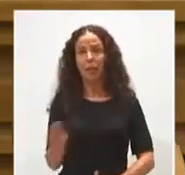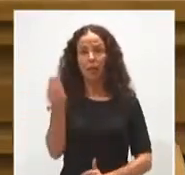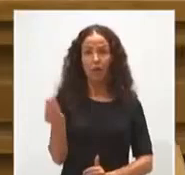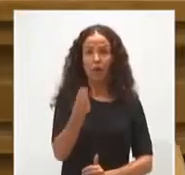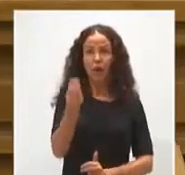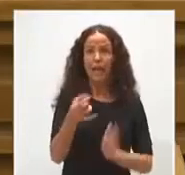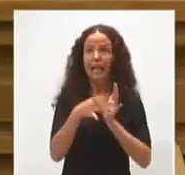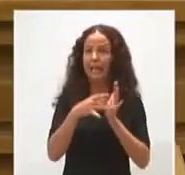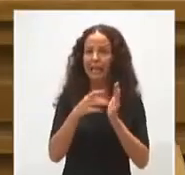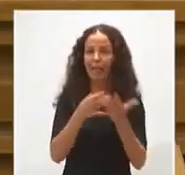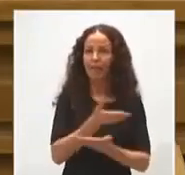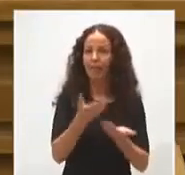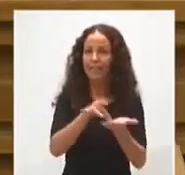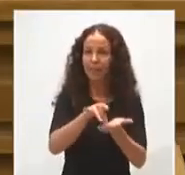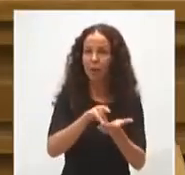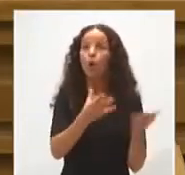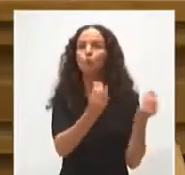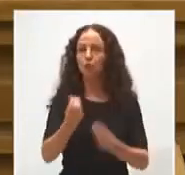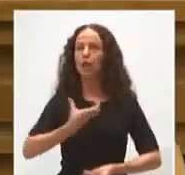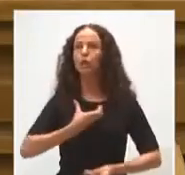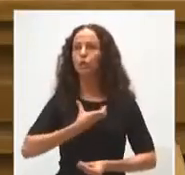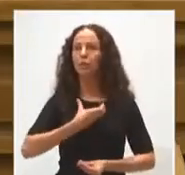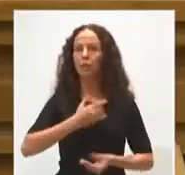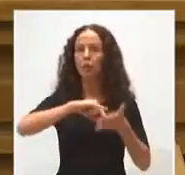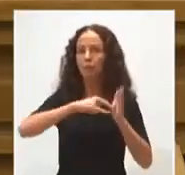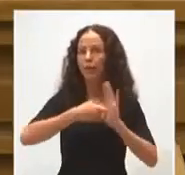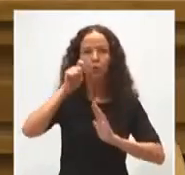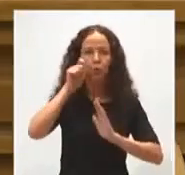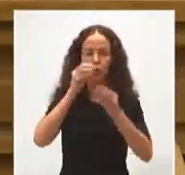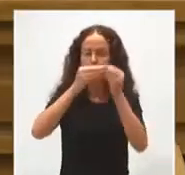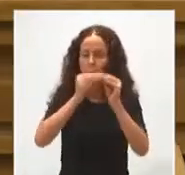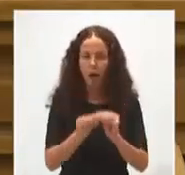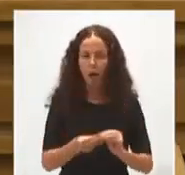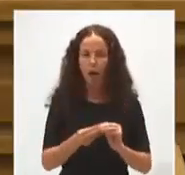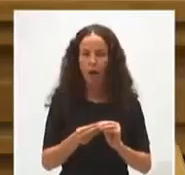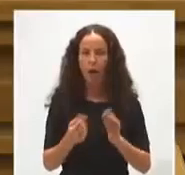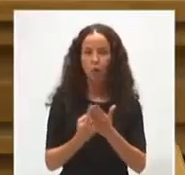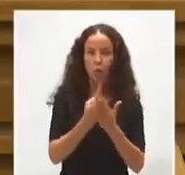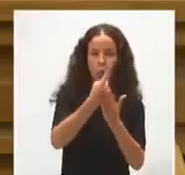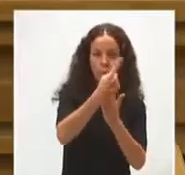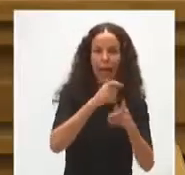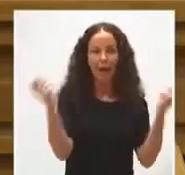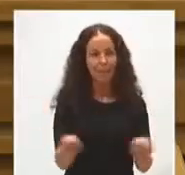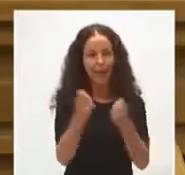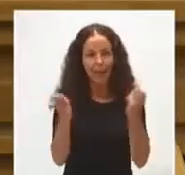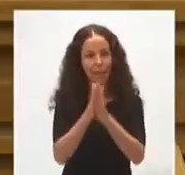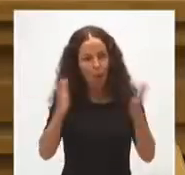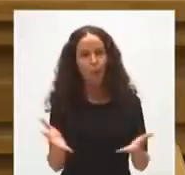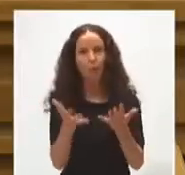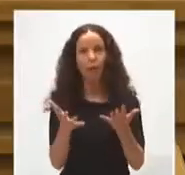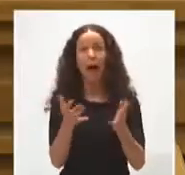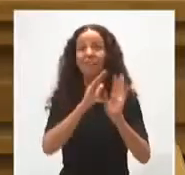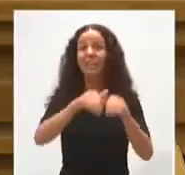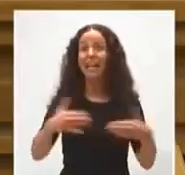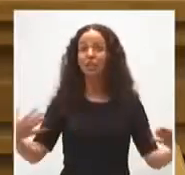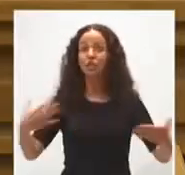prestaciones del servicio los muchos ayuntamientos que están desarrollando planes turísticos las rutas que hemos planteado las campañas de promoción bueno están dando como